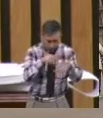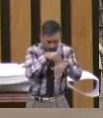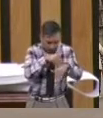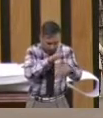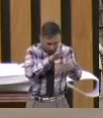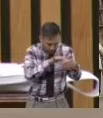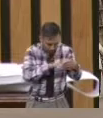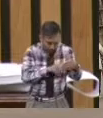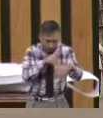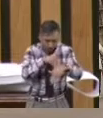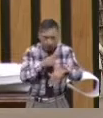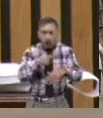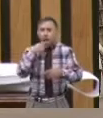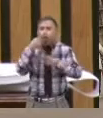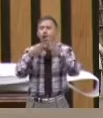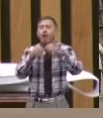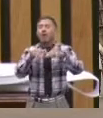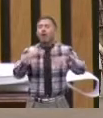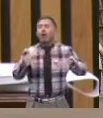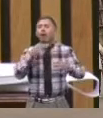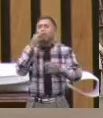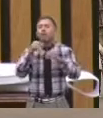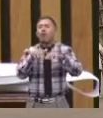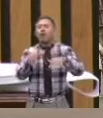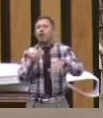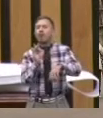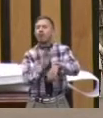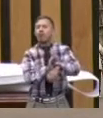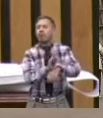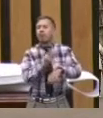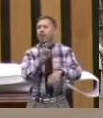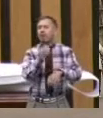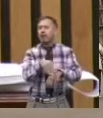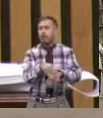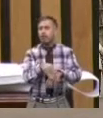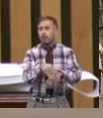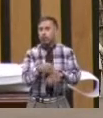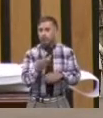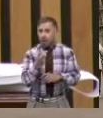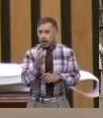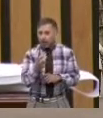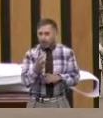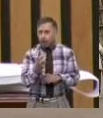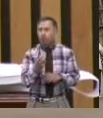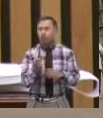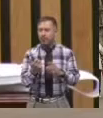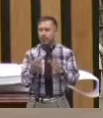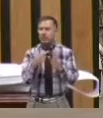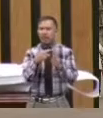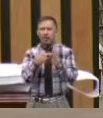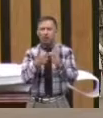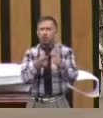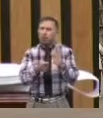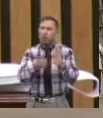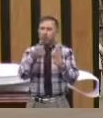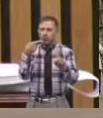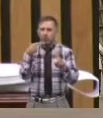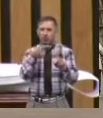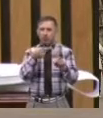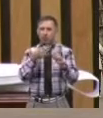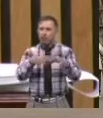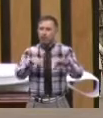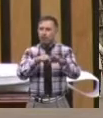a beneficiar al Partido Verde. Con ello se puso en riesgo los principios rectores de esta